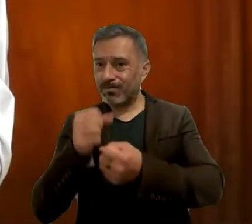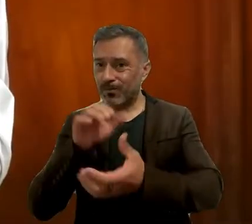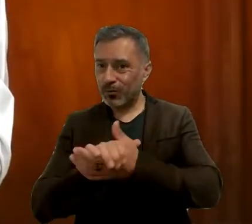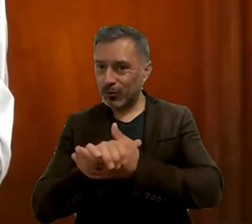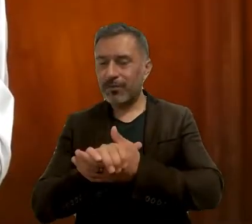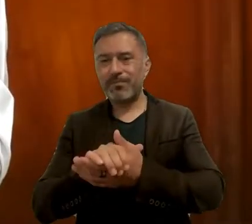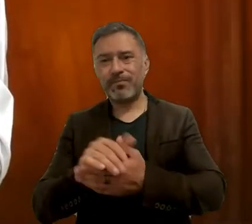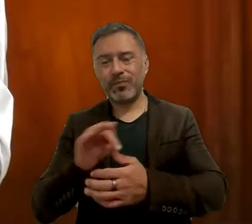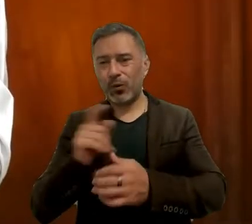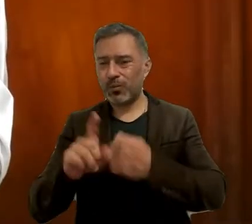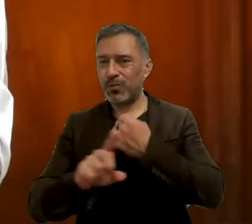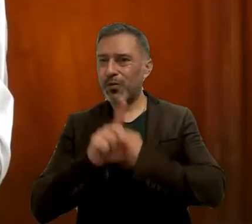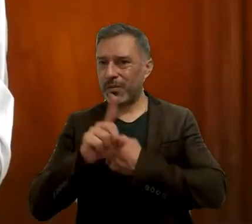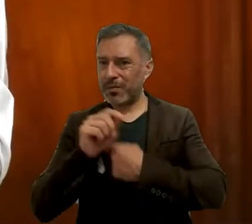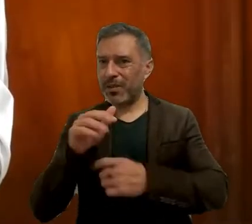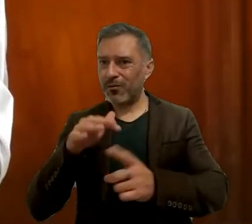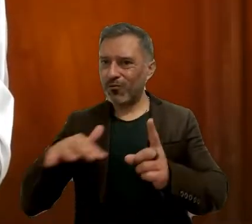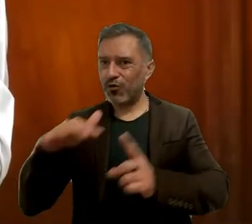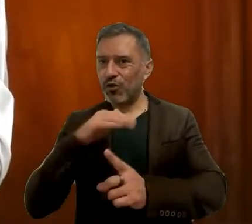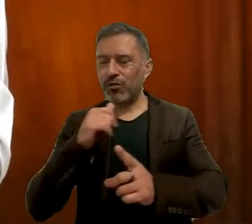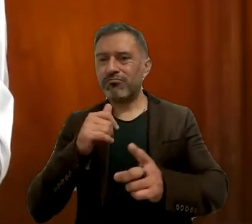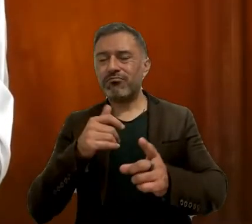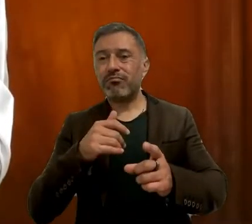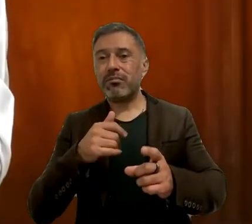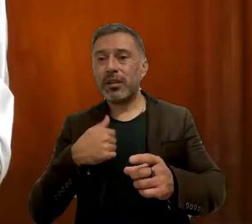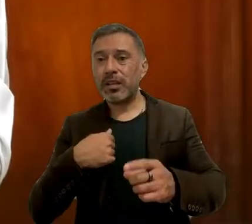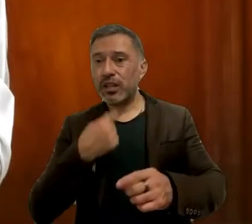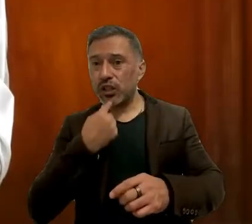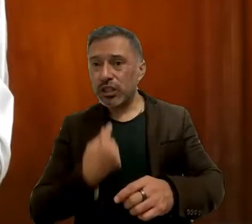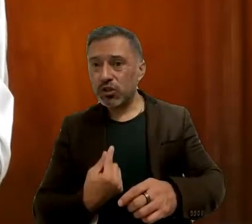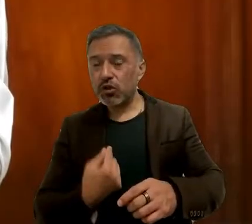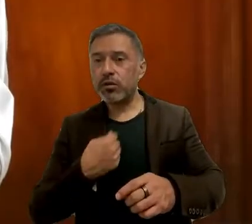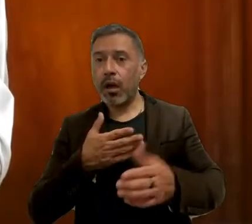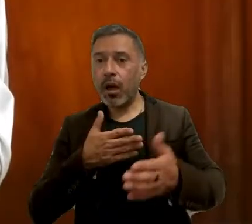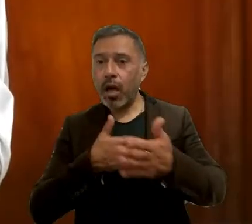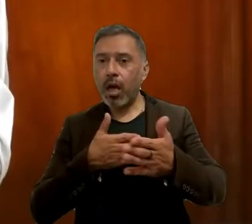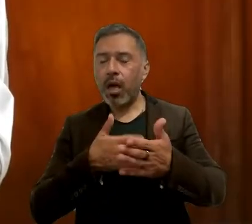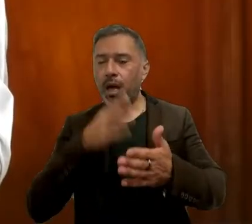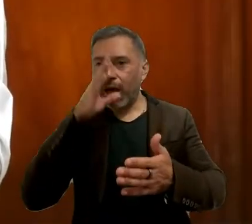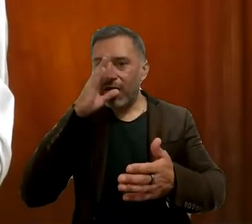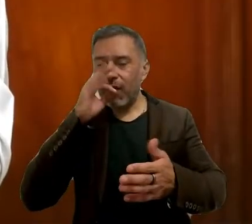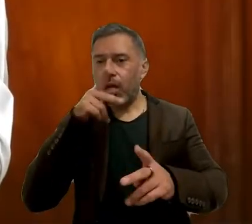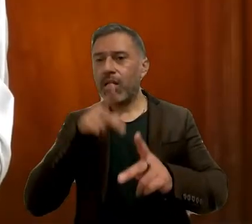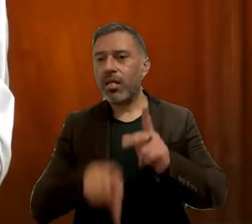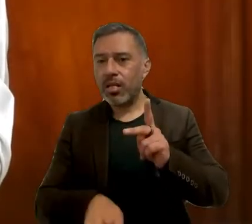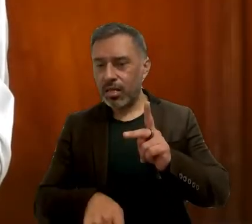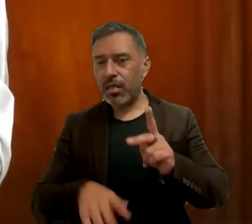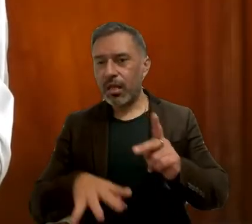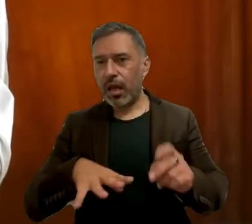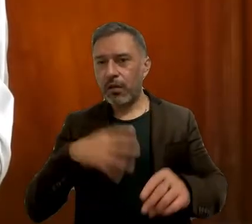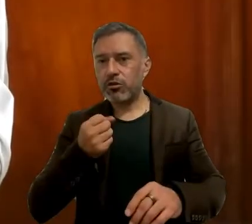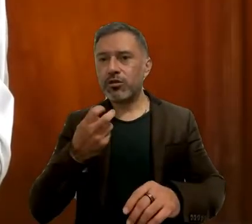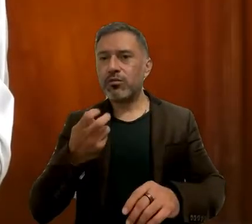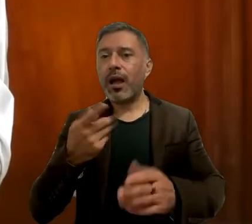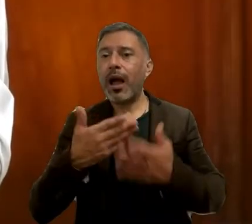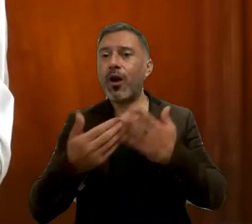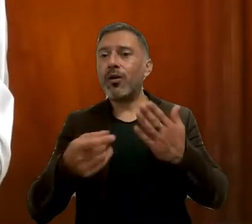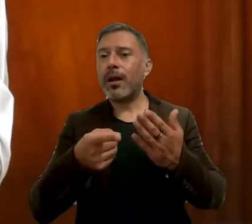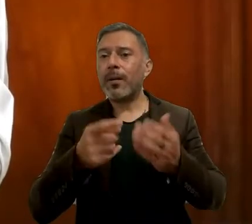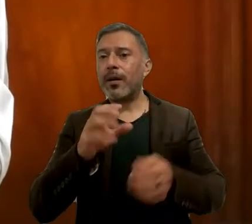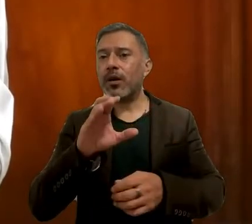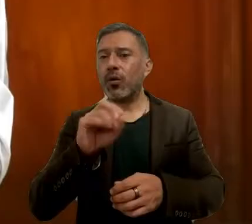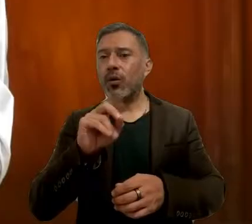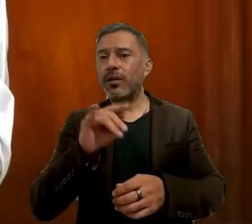lacera profundamente la dignidad y las oportunidades de nuestra infancia. Por ello se propone, además de fortalecer el tipo